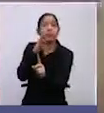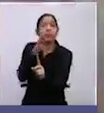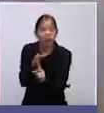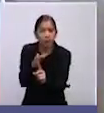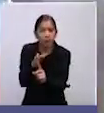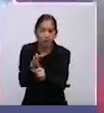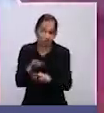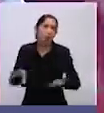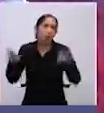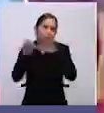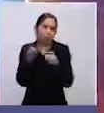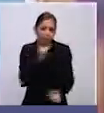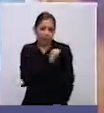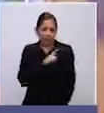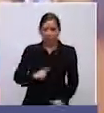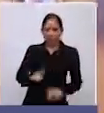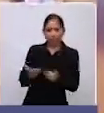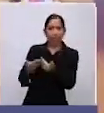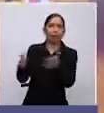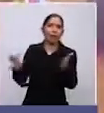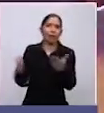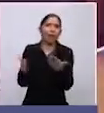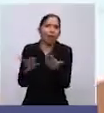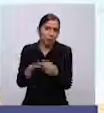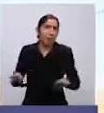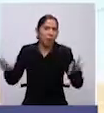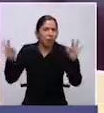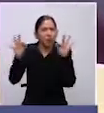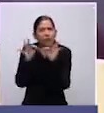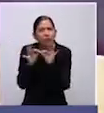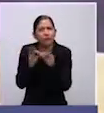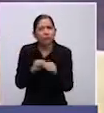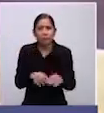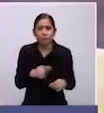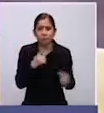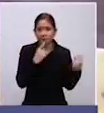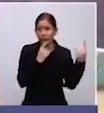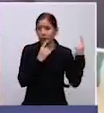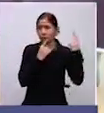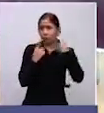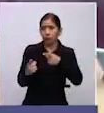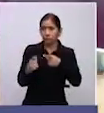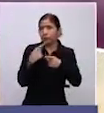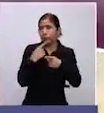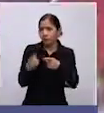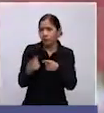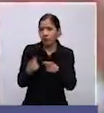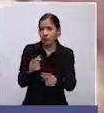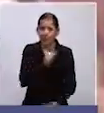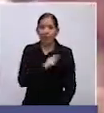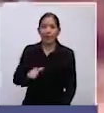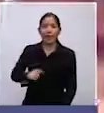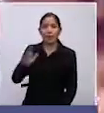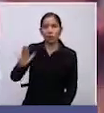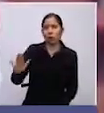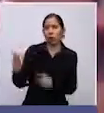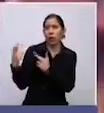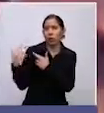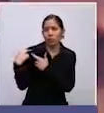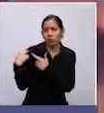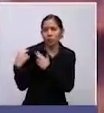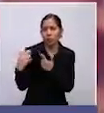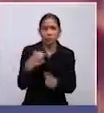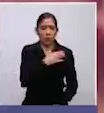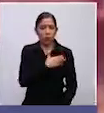territorio también para la primera infancia, creo que, y es un mandato específico del territorio de los gobiernos municipales y